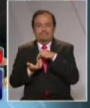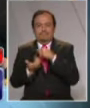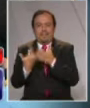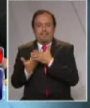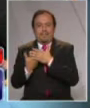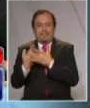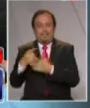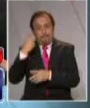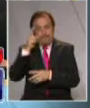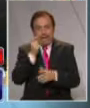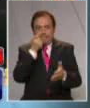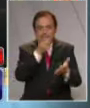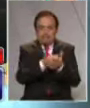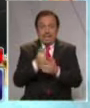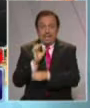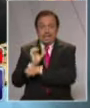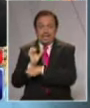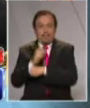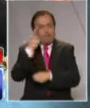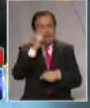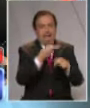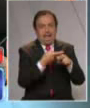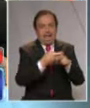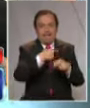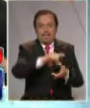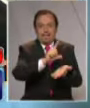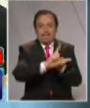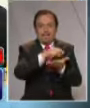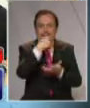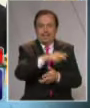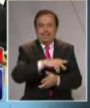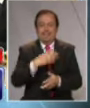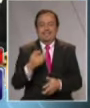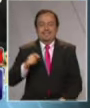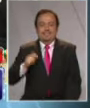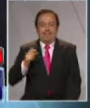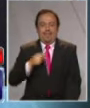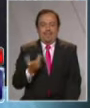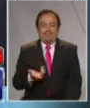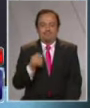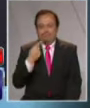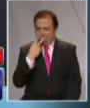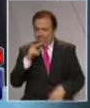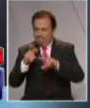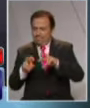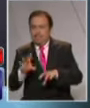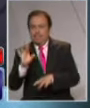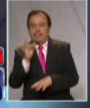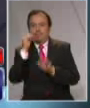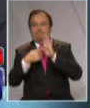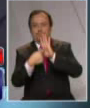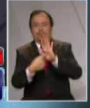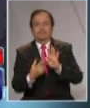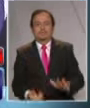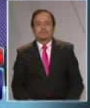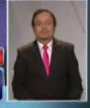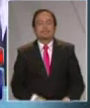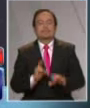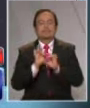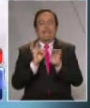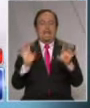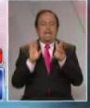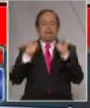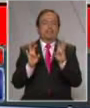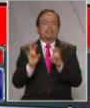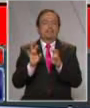eran proporcionados por el Estado para el arriendo de la sede parlamentaria. Eso, abogado, es básicamente lo que la investigación ha demostrado. Perfecto, ahí queda bastante claro el